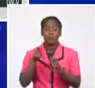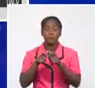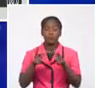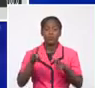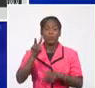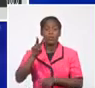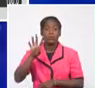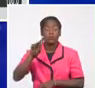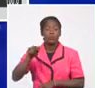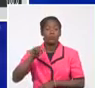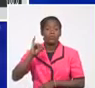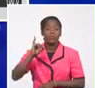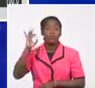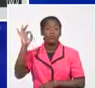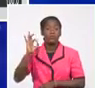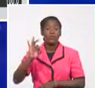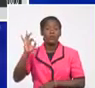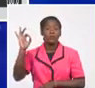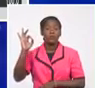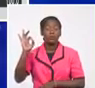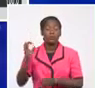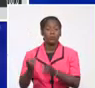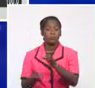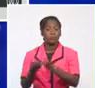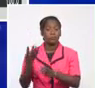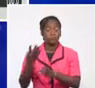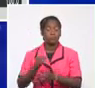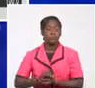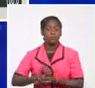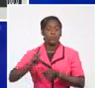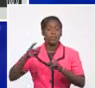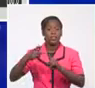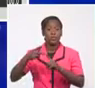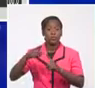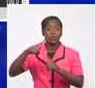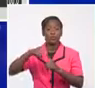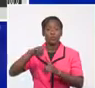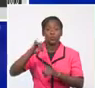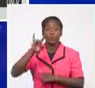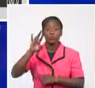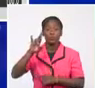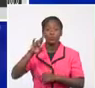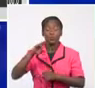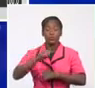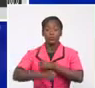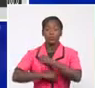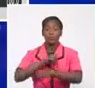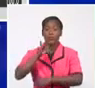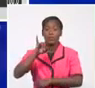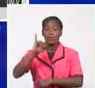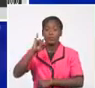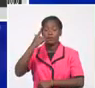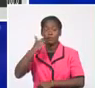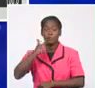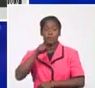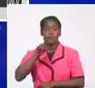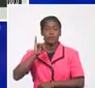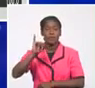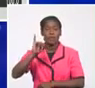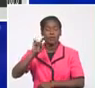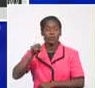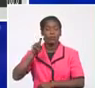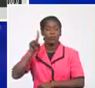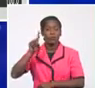24,6% de todos los diagnosticados. Le sigue Turquía con el 16,1%,